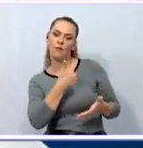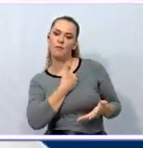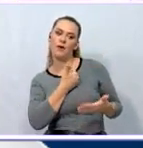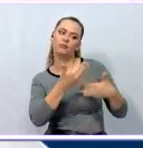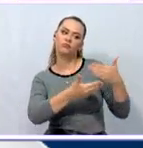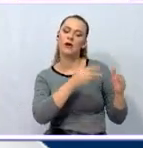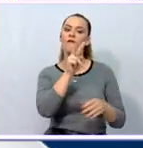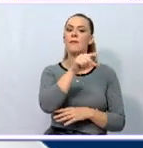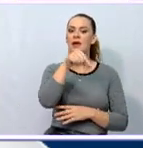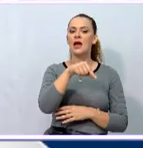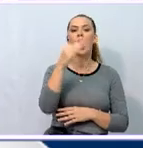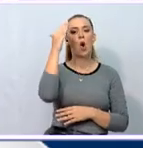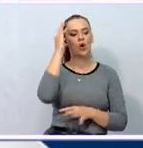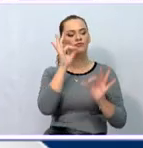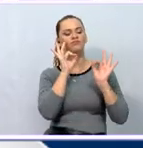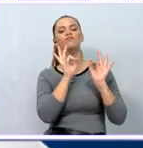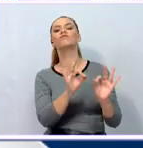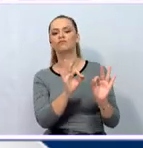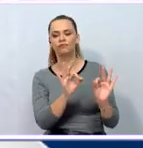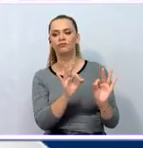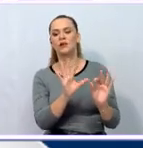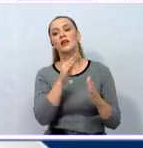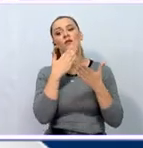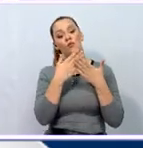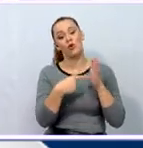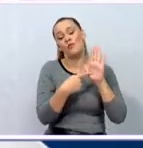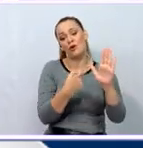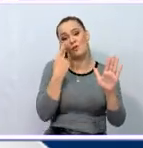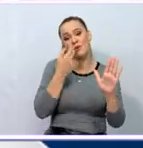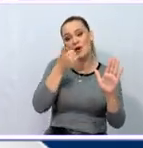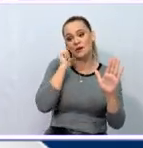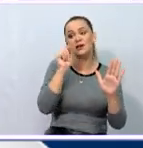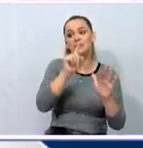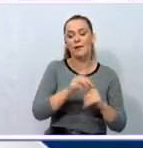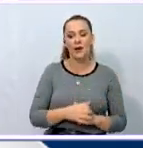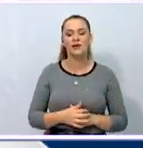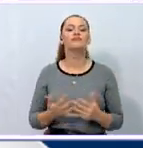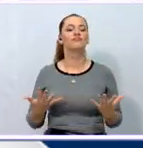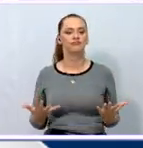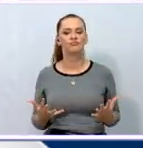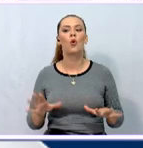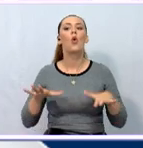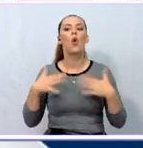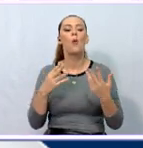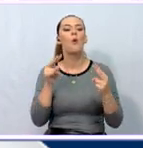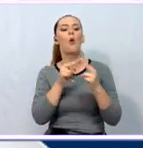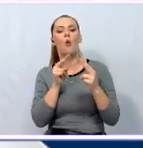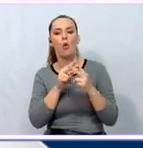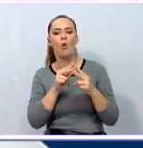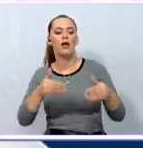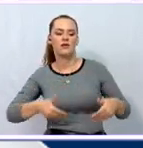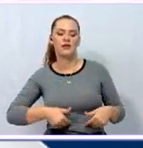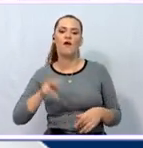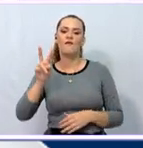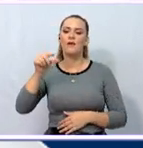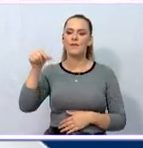hoy Vladimir Quesada conoce muy bien y bueno muestra lo que vimos ayer del Saprissa es del como conoce el técnico